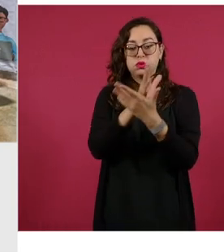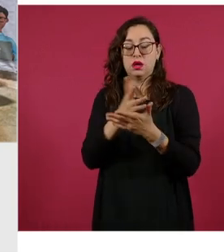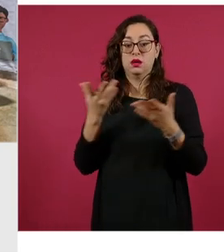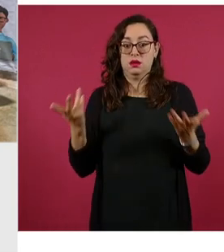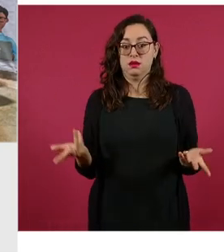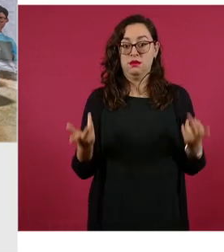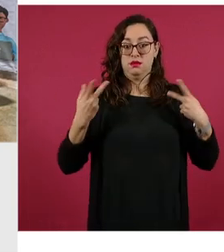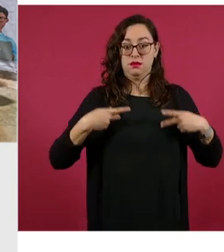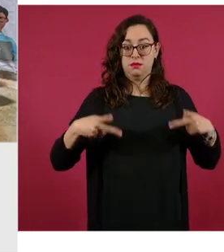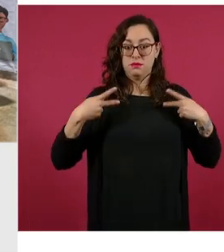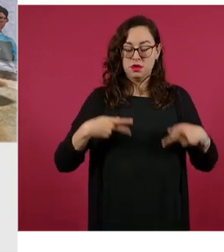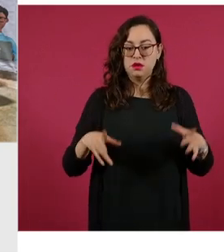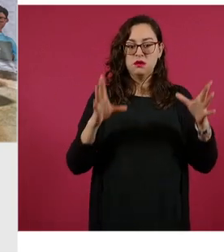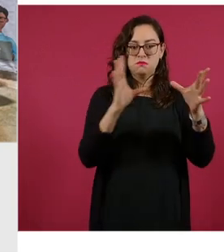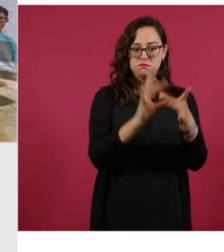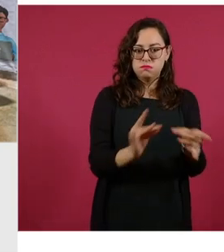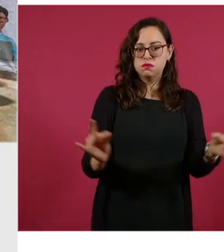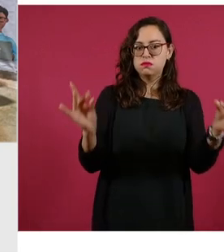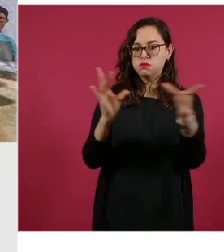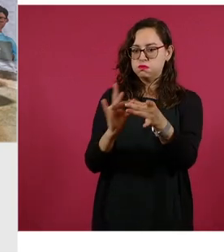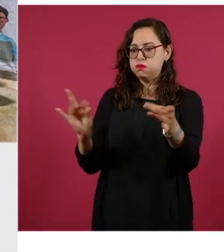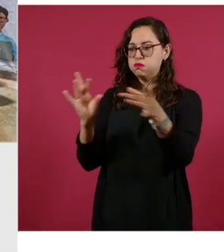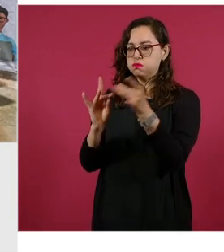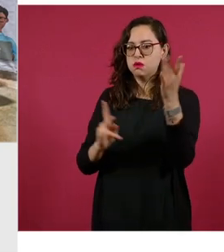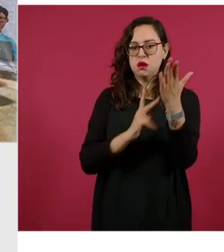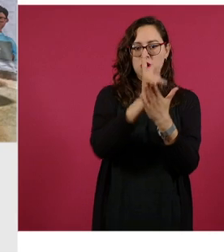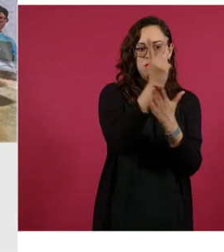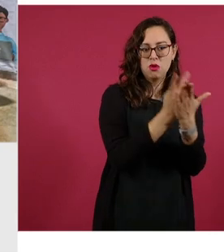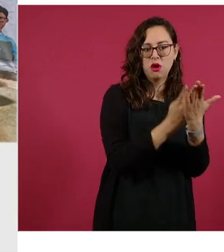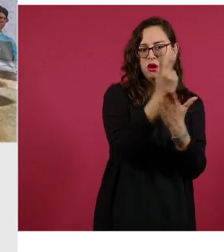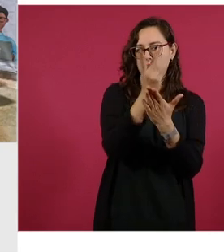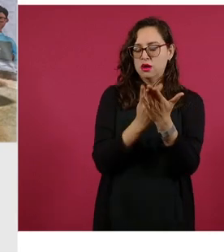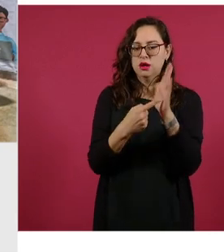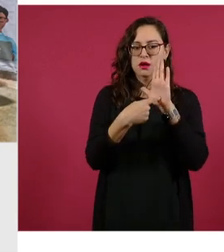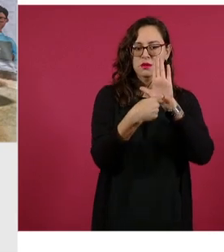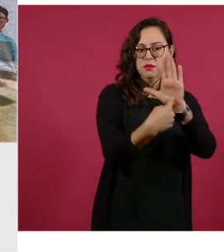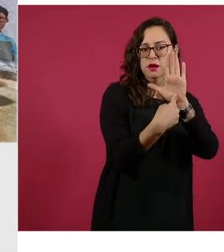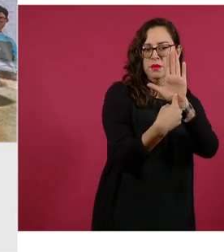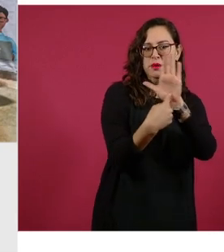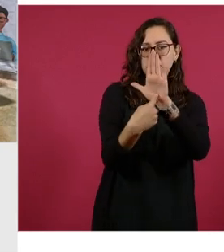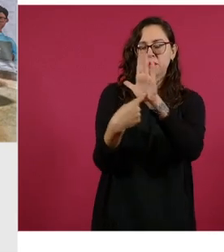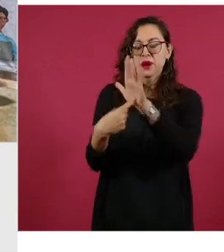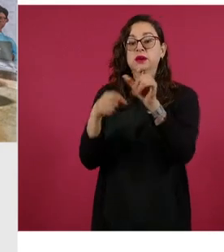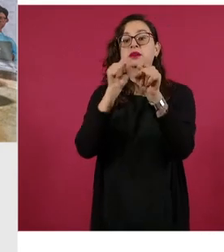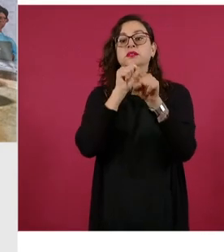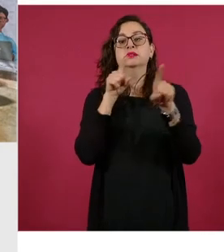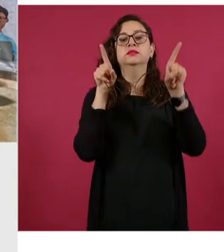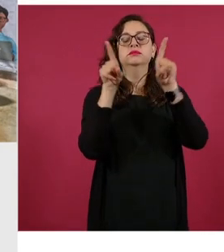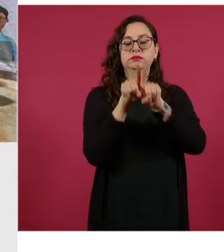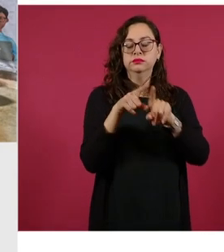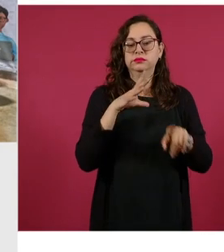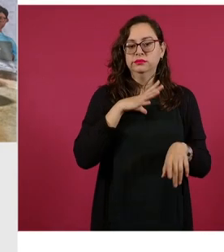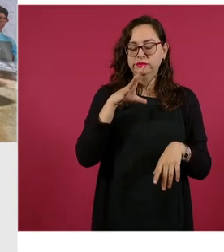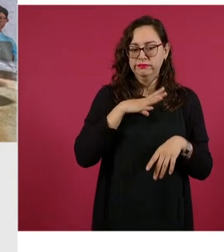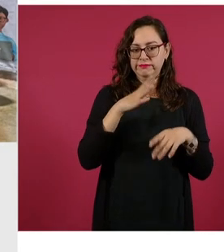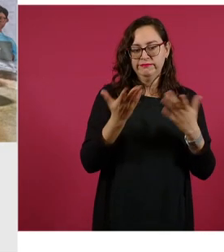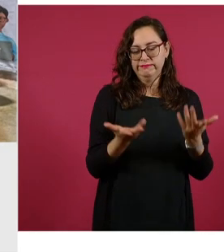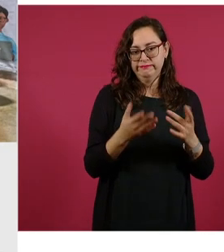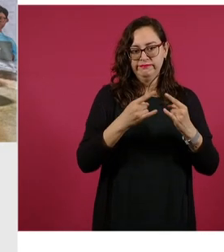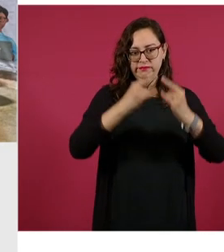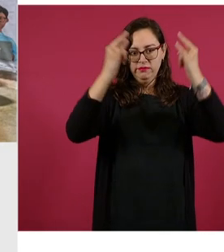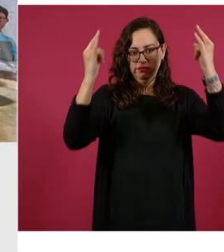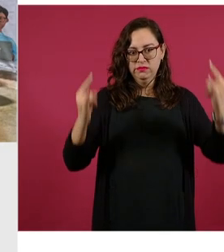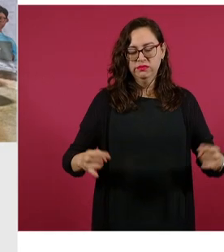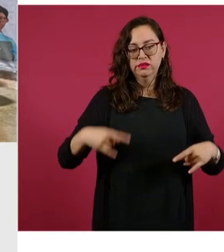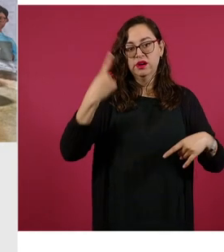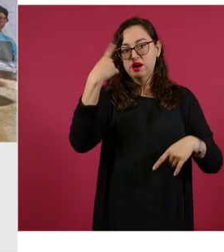precisamente los programas del Infonavit y se necesitarán módulos de atención. También se hacen ferias de servicios y, por ejemplo, este fin de